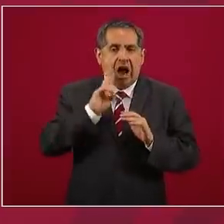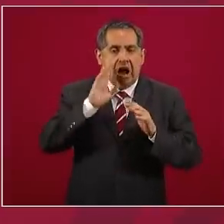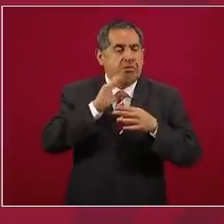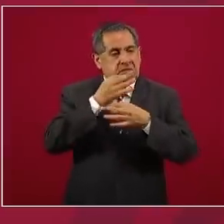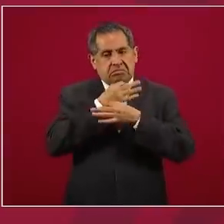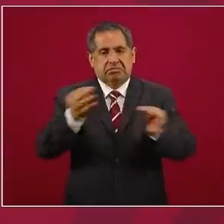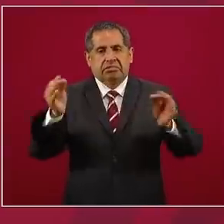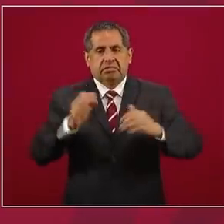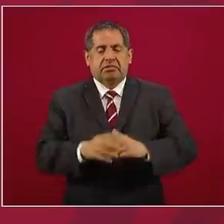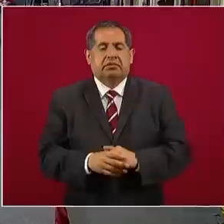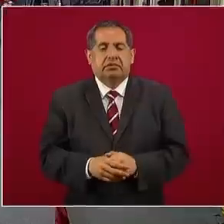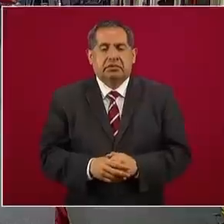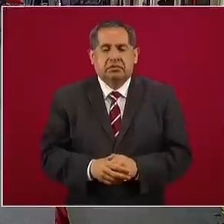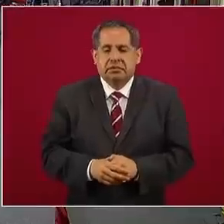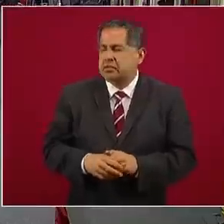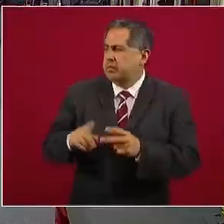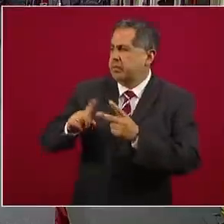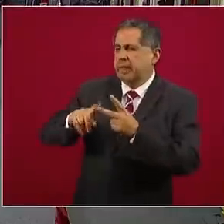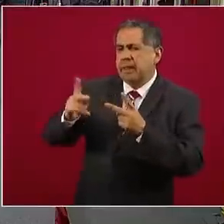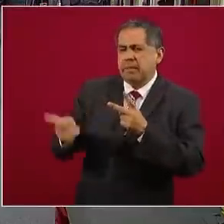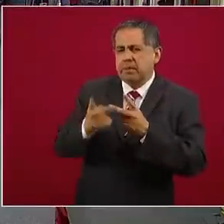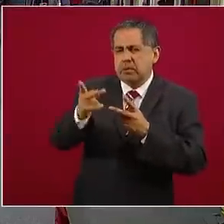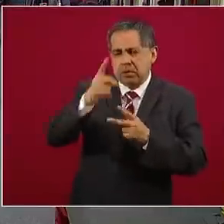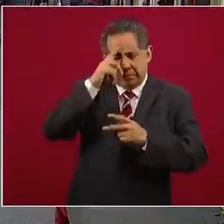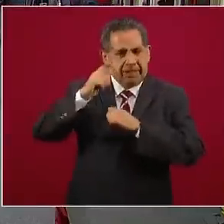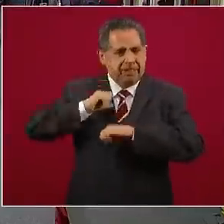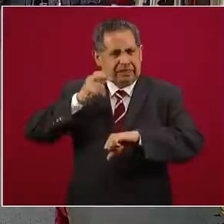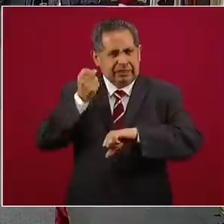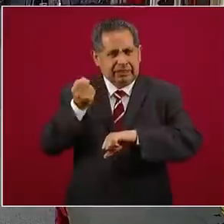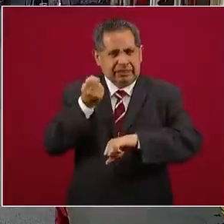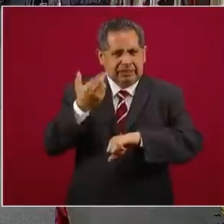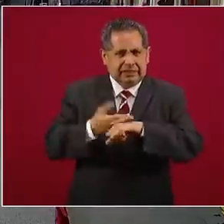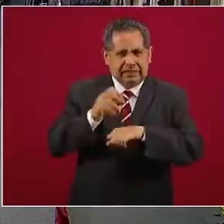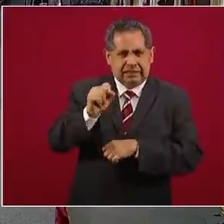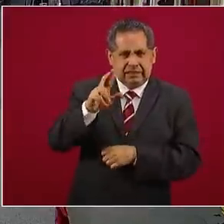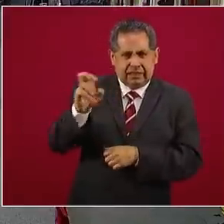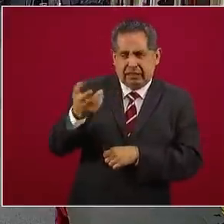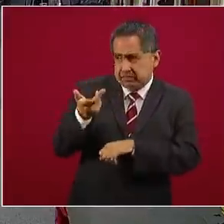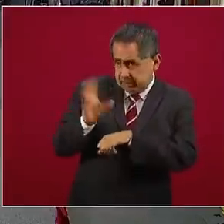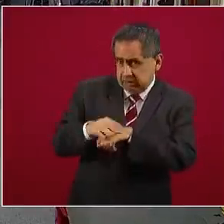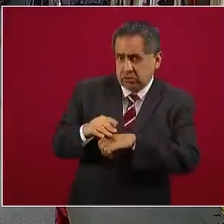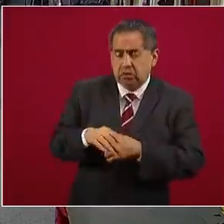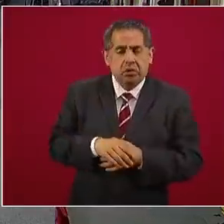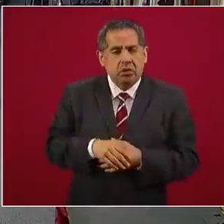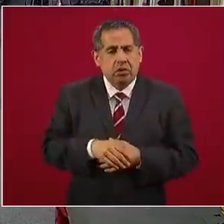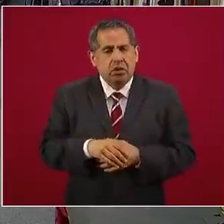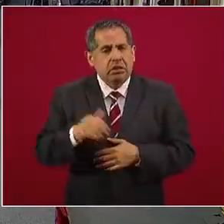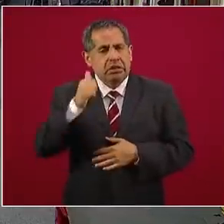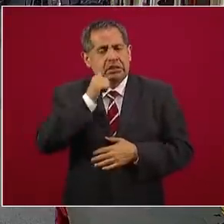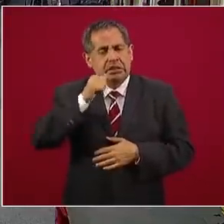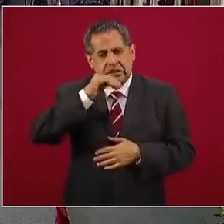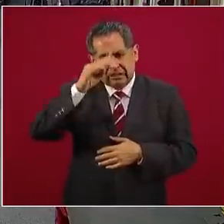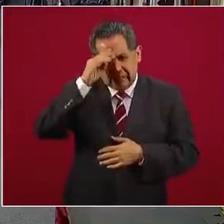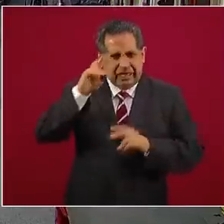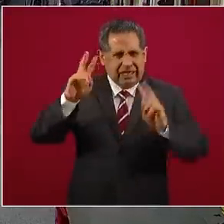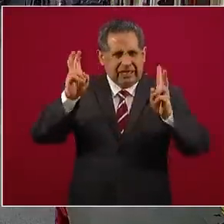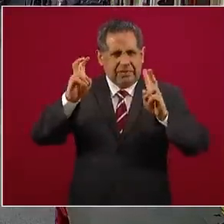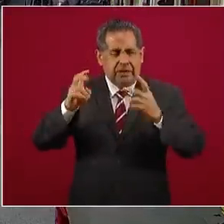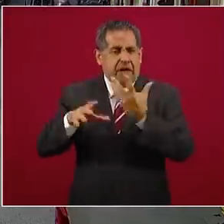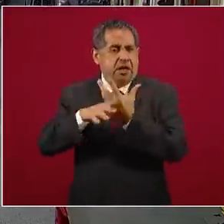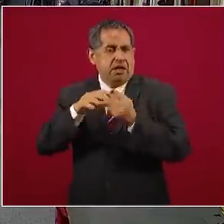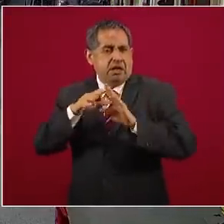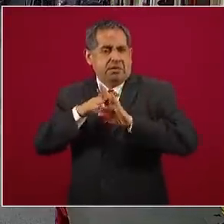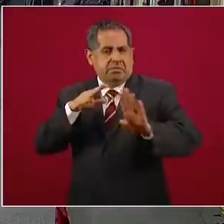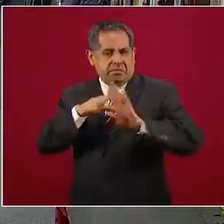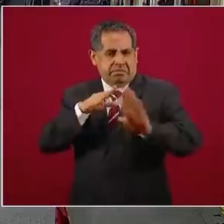mensaje. Y una pregunta para el señor canciller, si me lo permite. Siempre estaré poniendo los temas de los migrantes aquí en